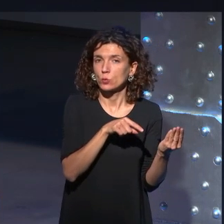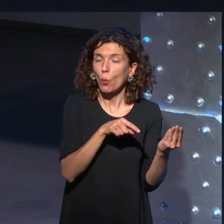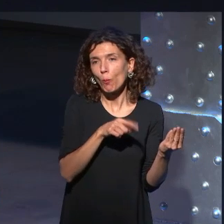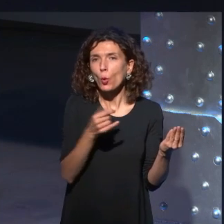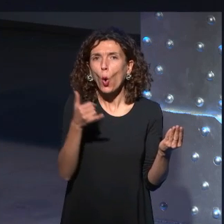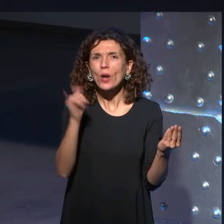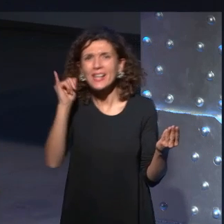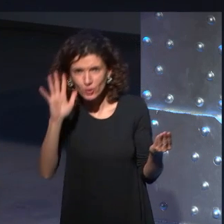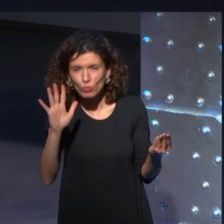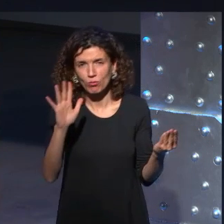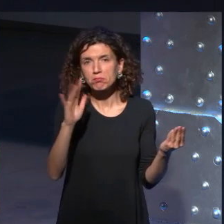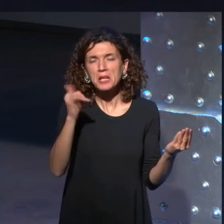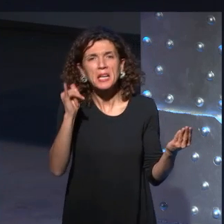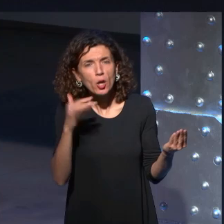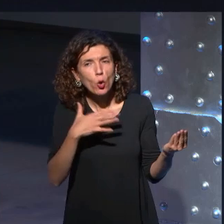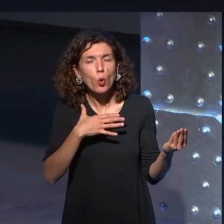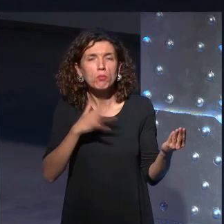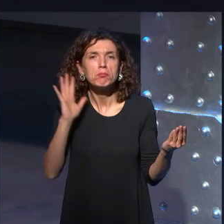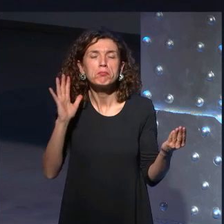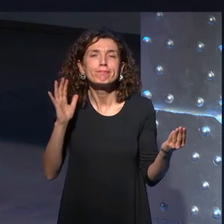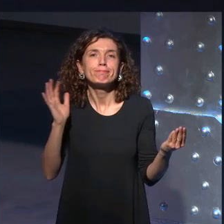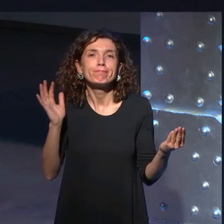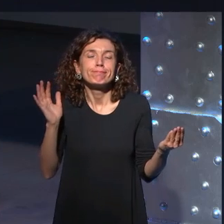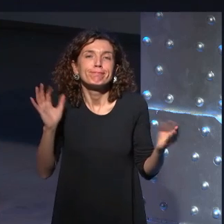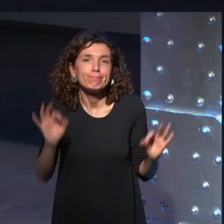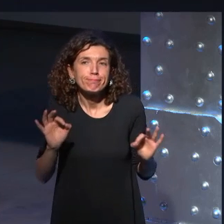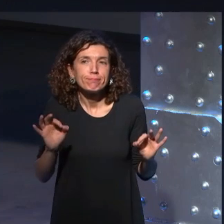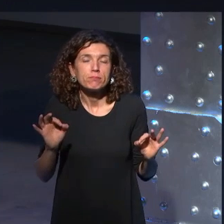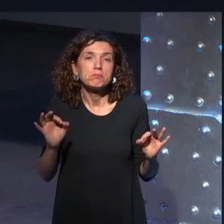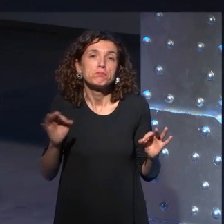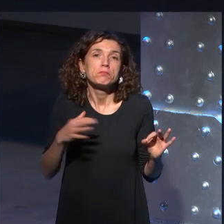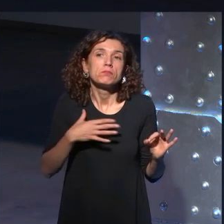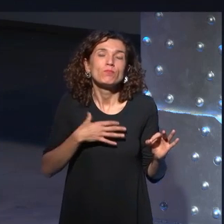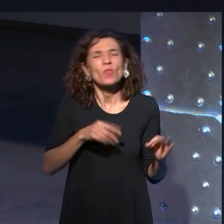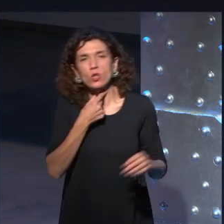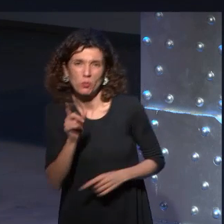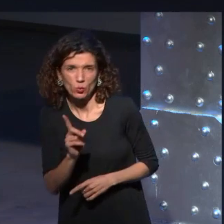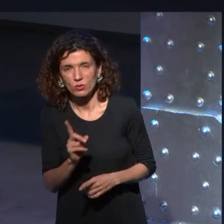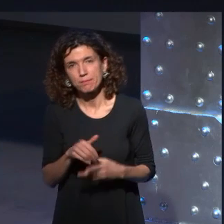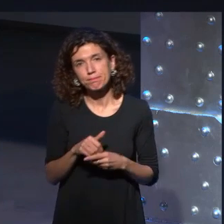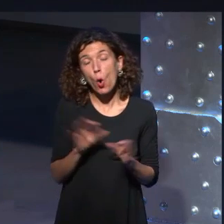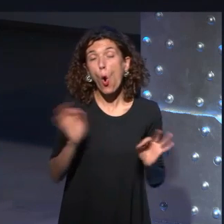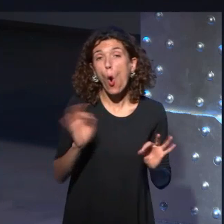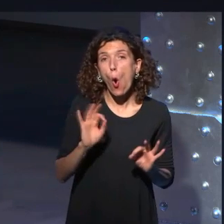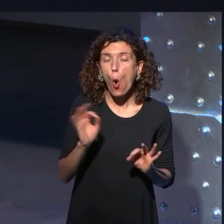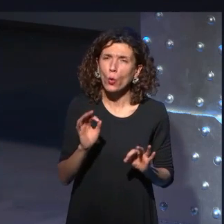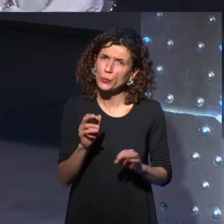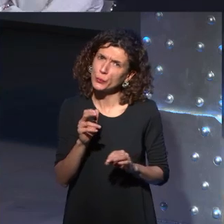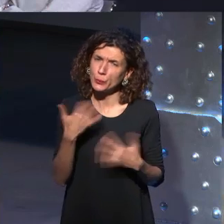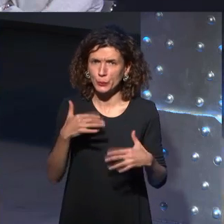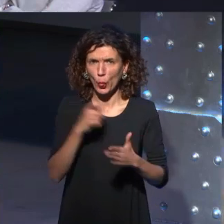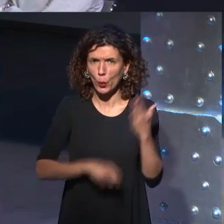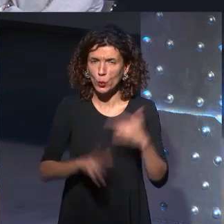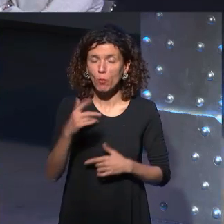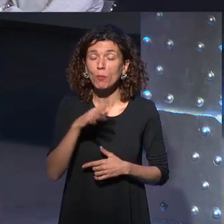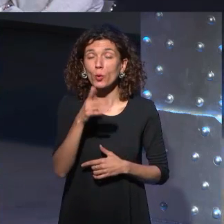riesgo. Es un riesgo que el lector diga, no me gusta. O es terrible, porque uno,